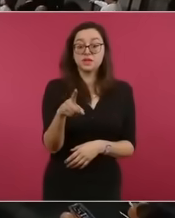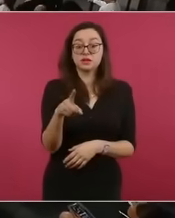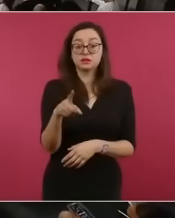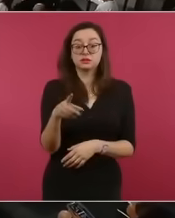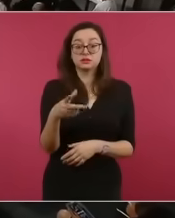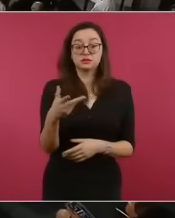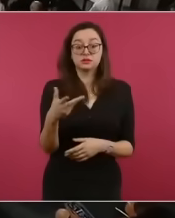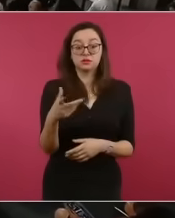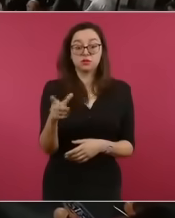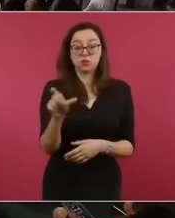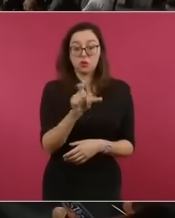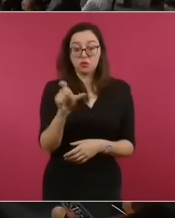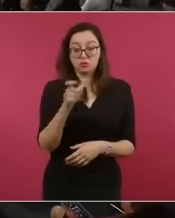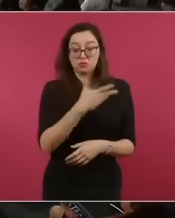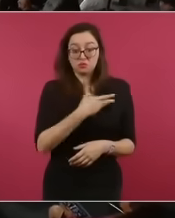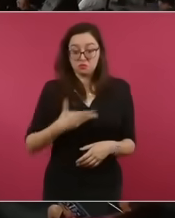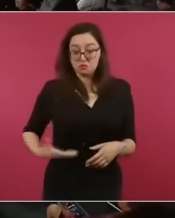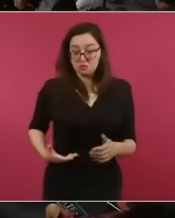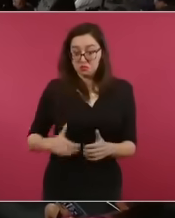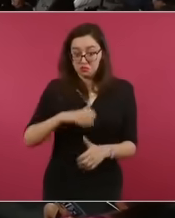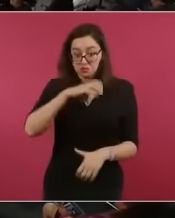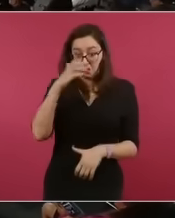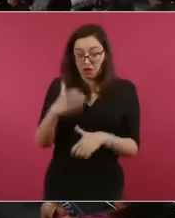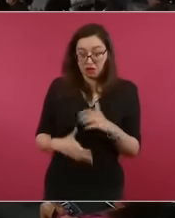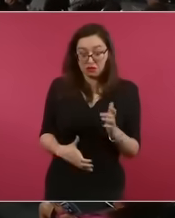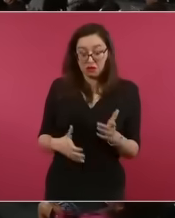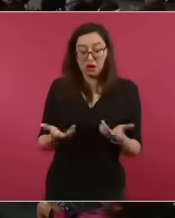deje el poder. Nada,